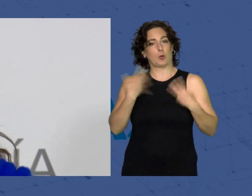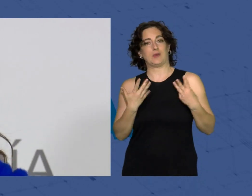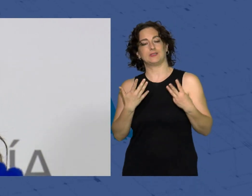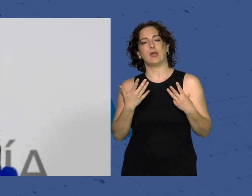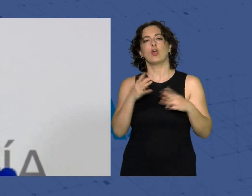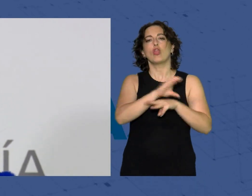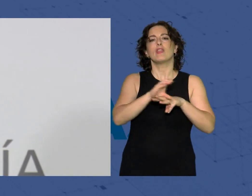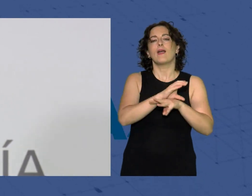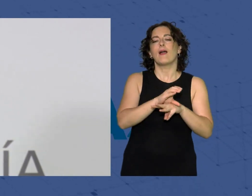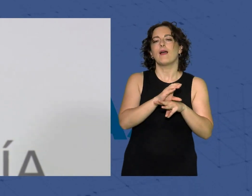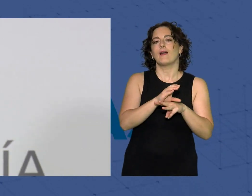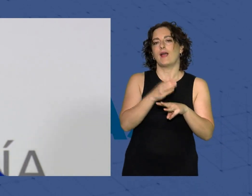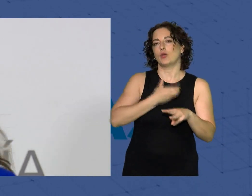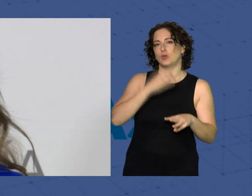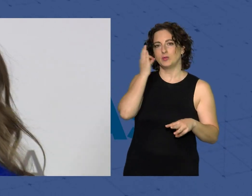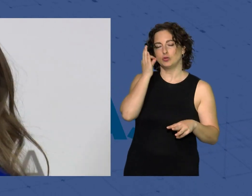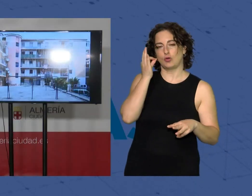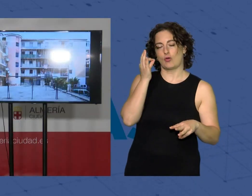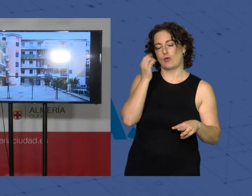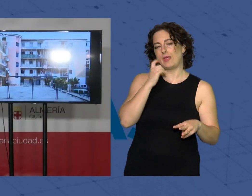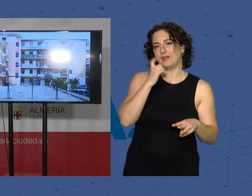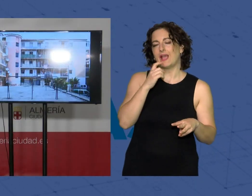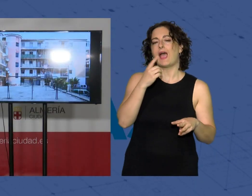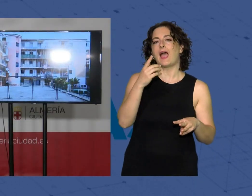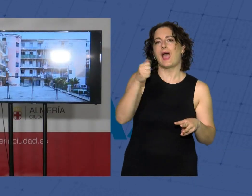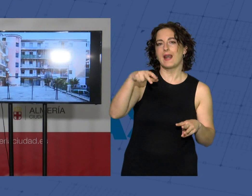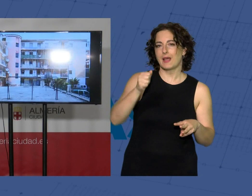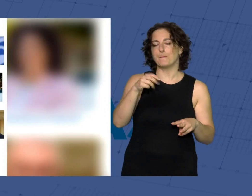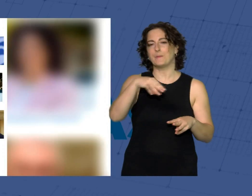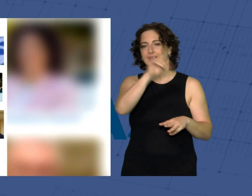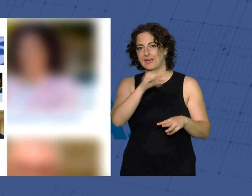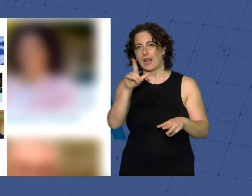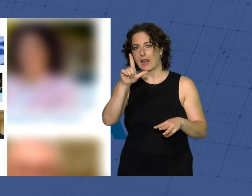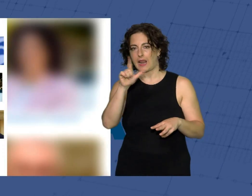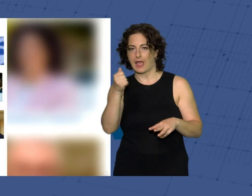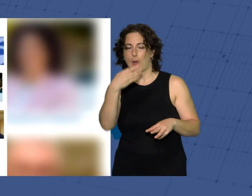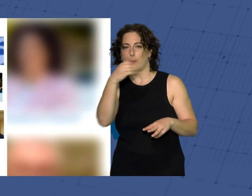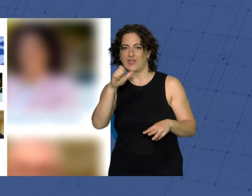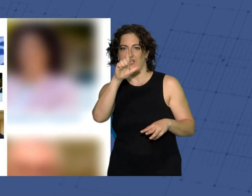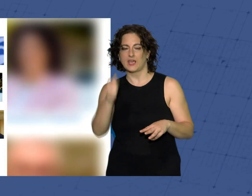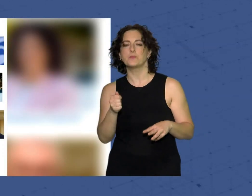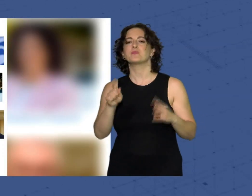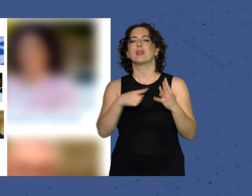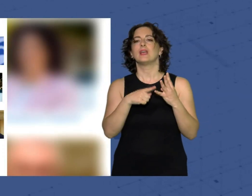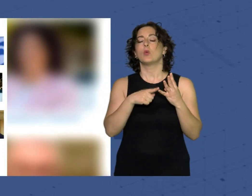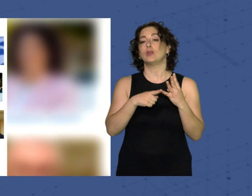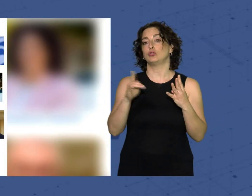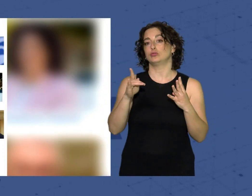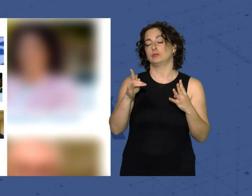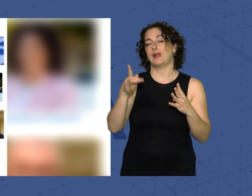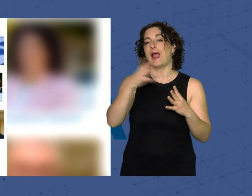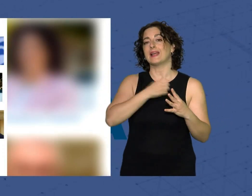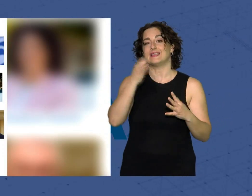electa del Ayuntamiento de Almería, Ana Martínez La Bella. La número 4, la alcaldesa de Balanegra, Nuria Rodríguez.